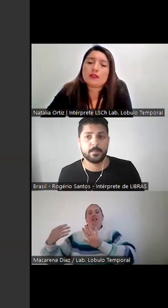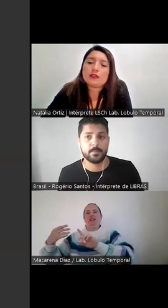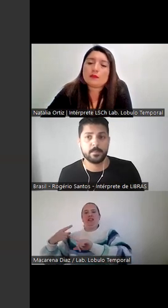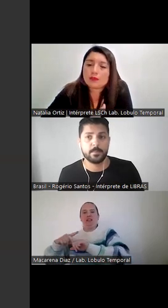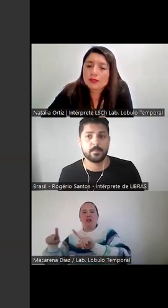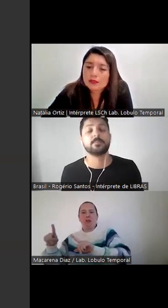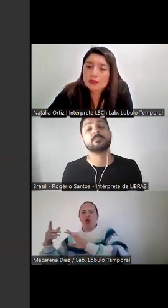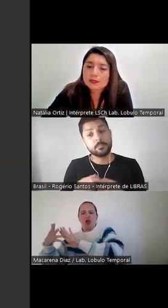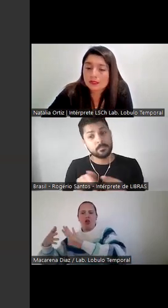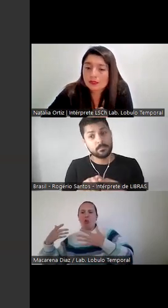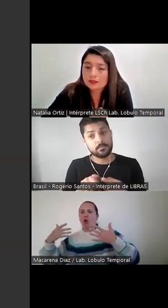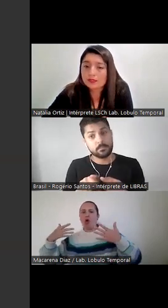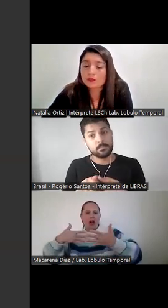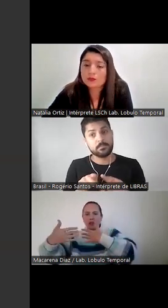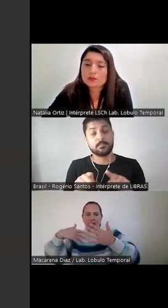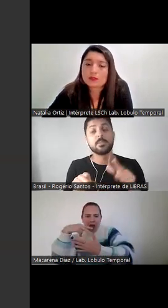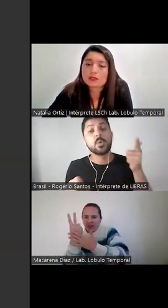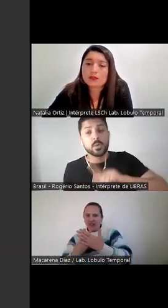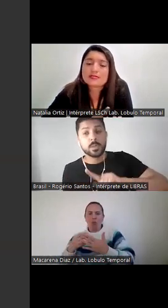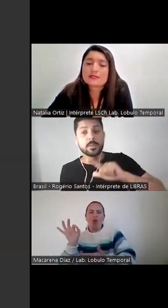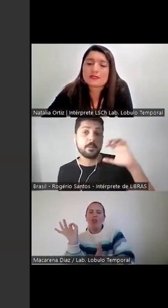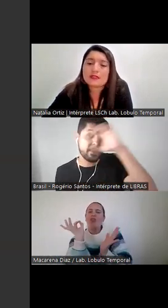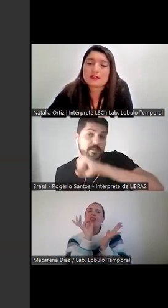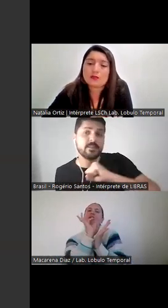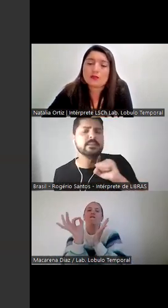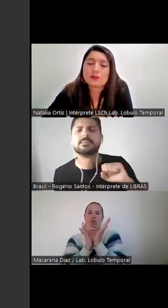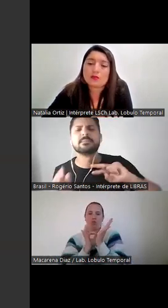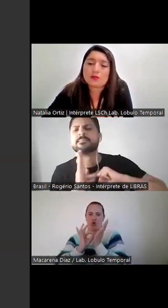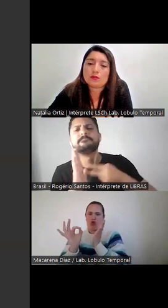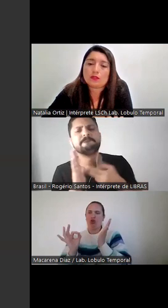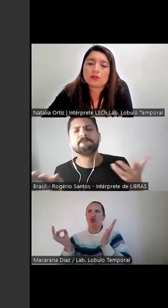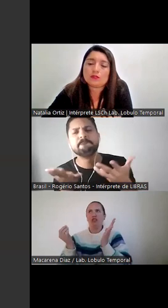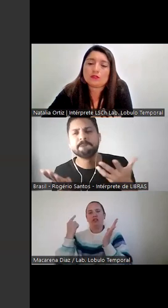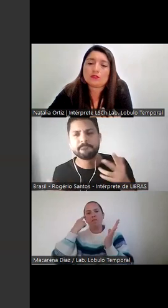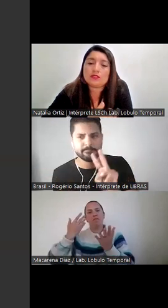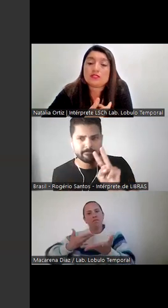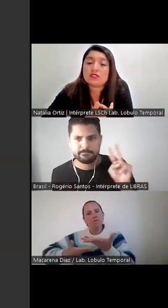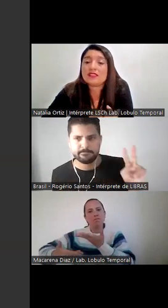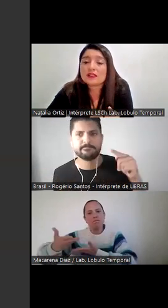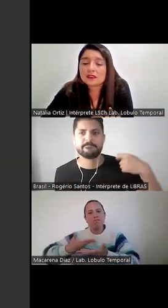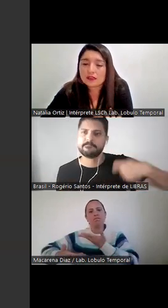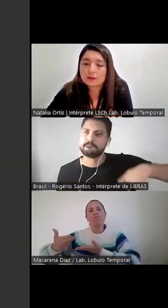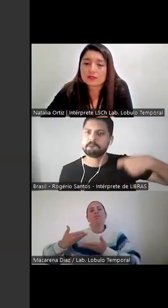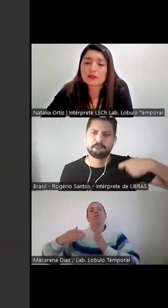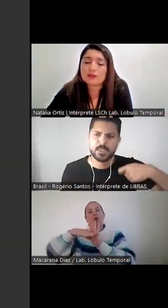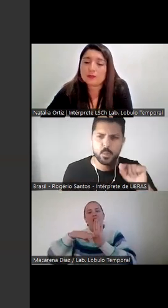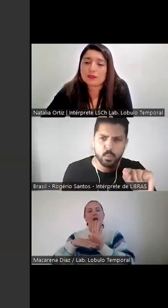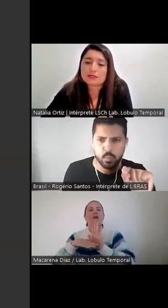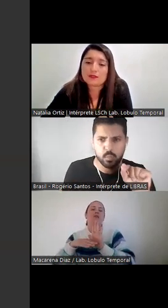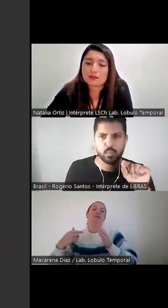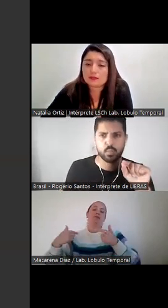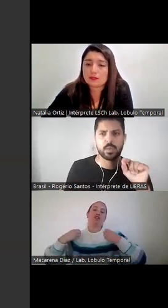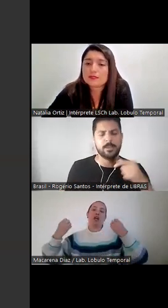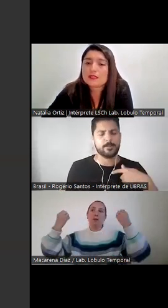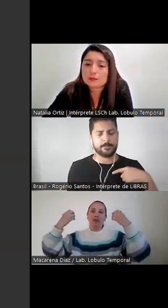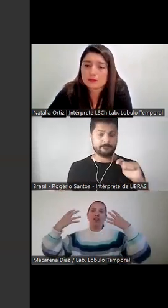también al poder aprender lo que es vernáculo visual, no necesita o condicionar a la persona que aprende porque